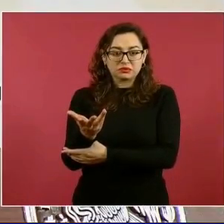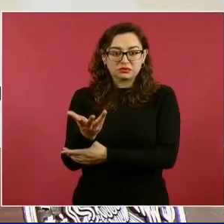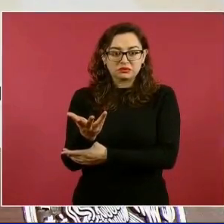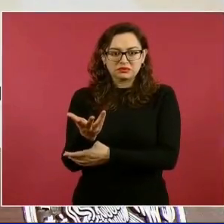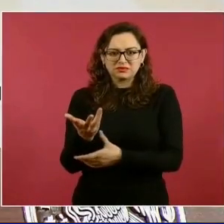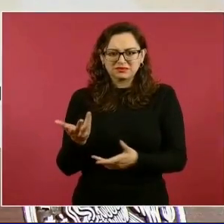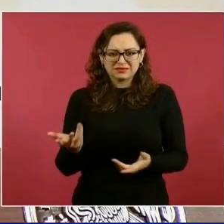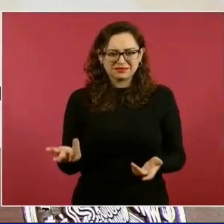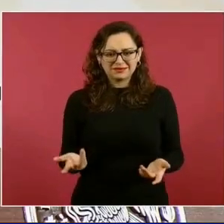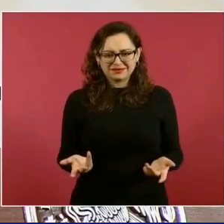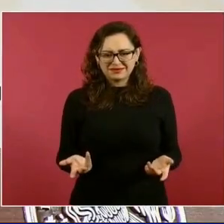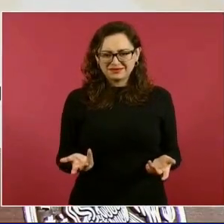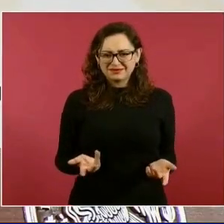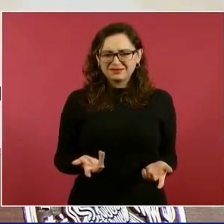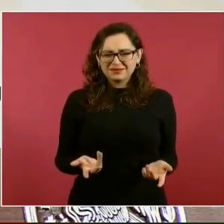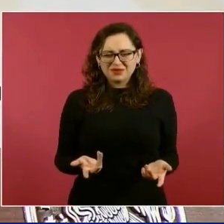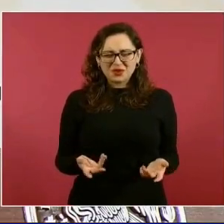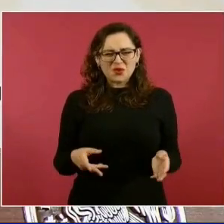¿Por qué no